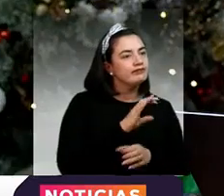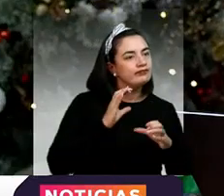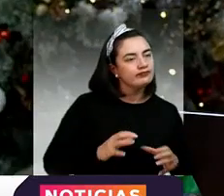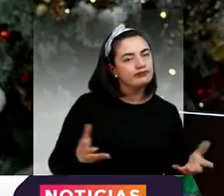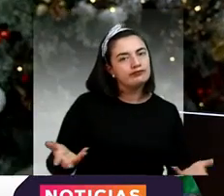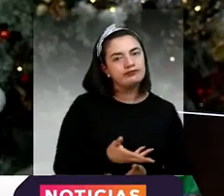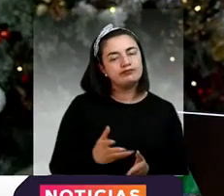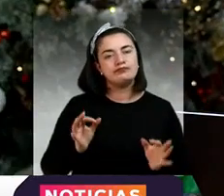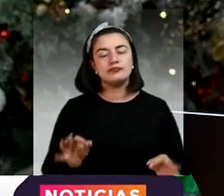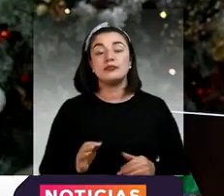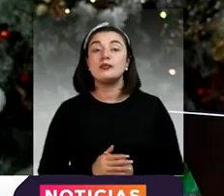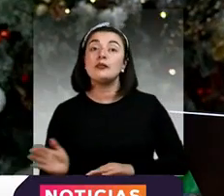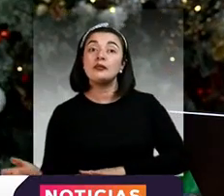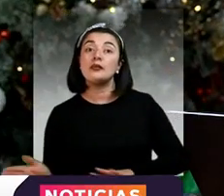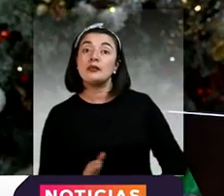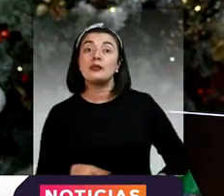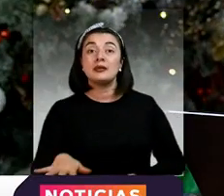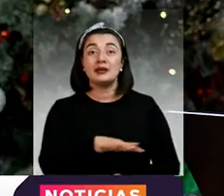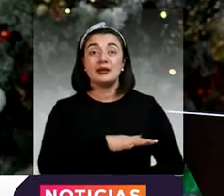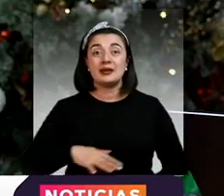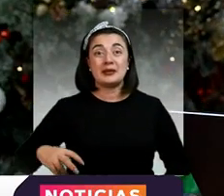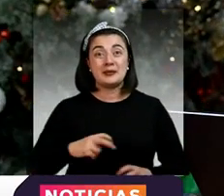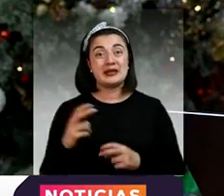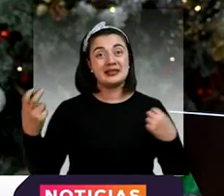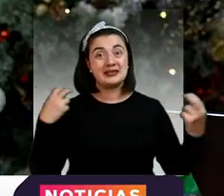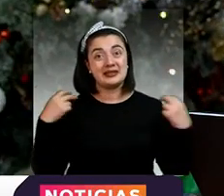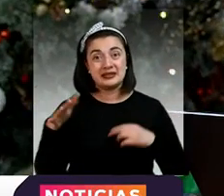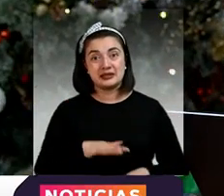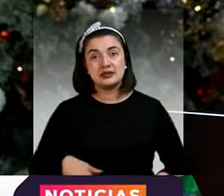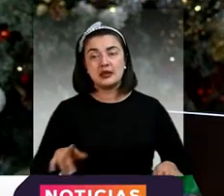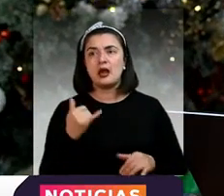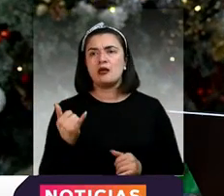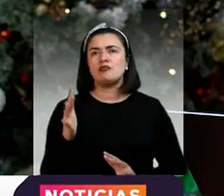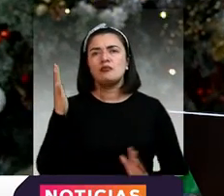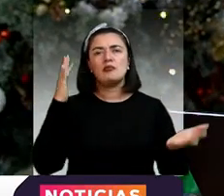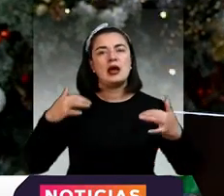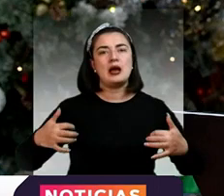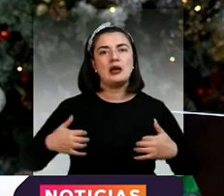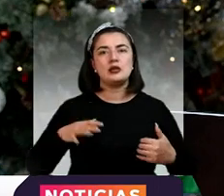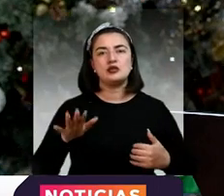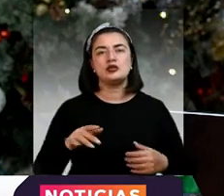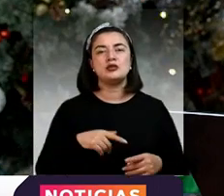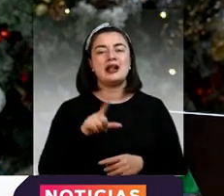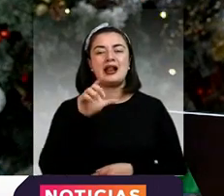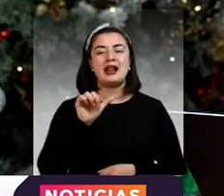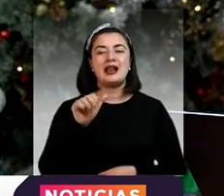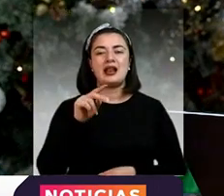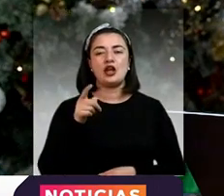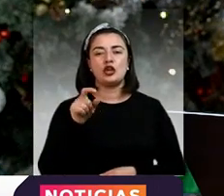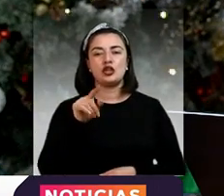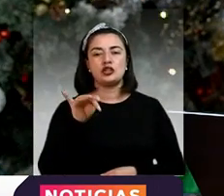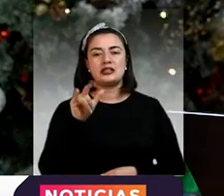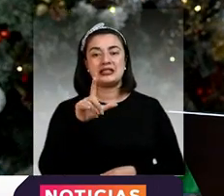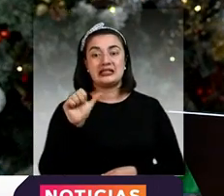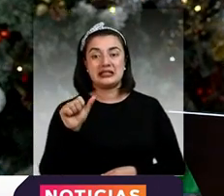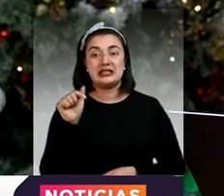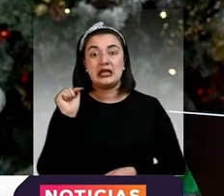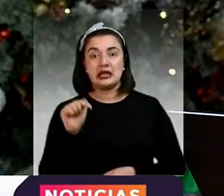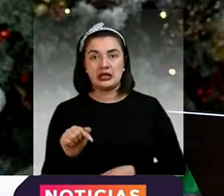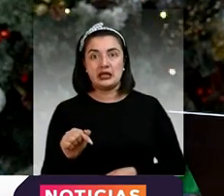el parque simón bolívar es el receptor y vivienda actual de una especie animal conocida como langostilla atacarla puede incrementar su